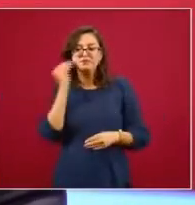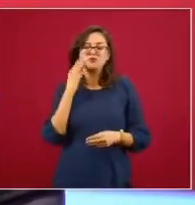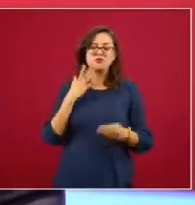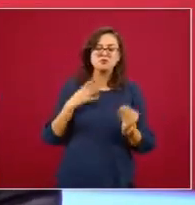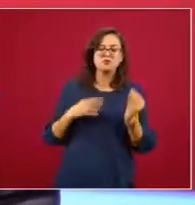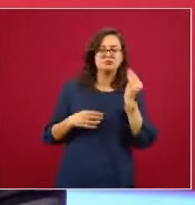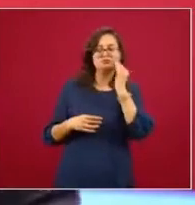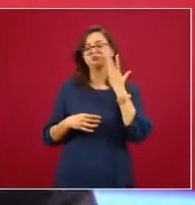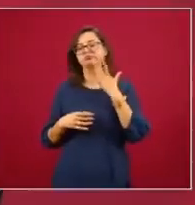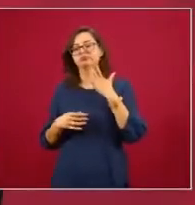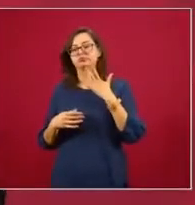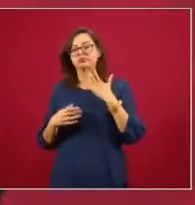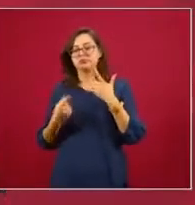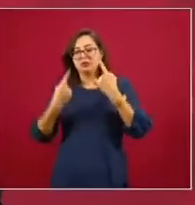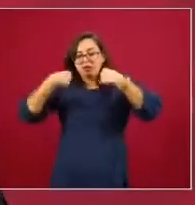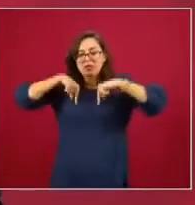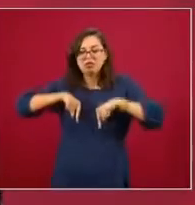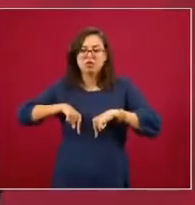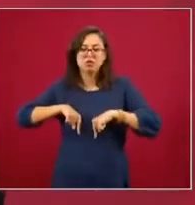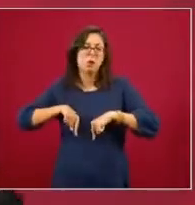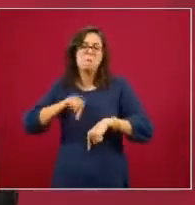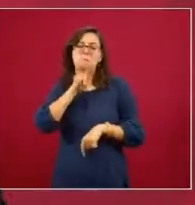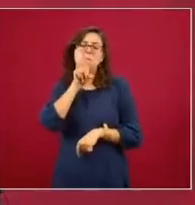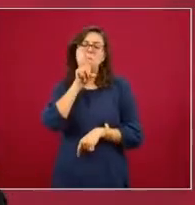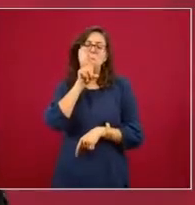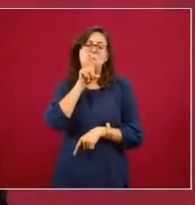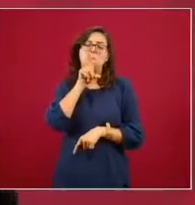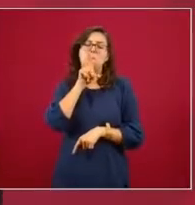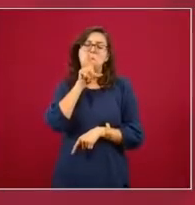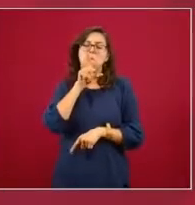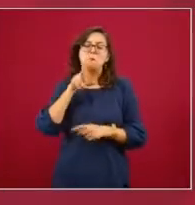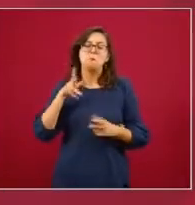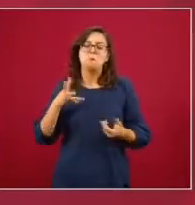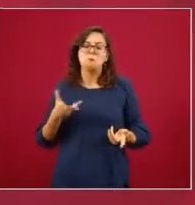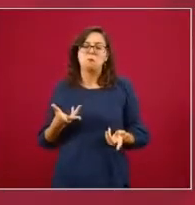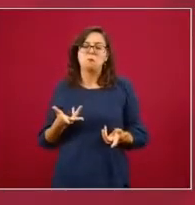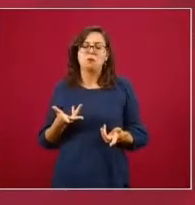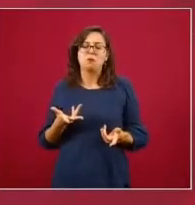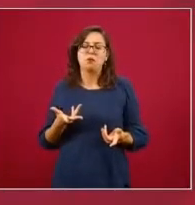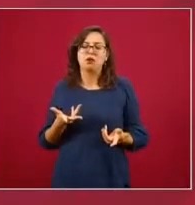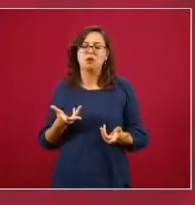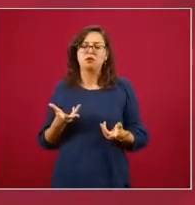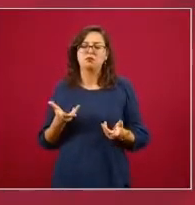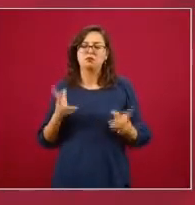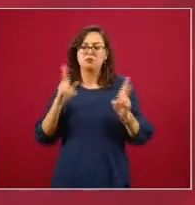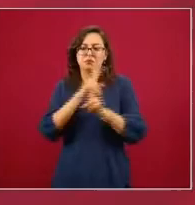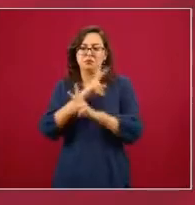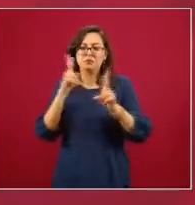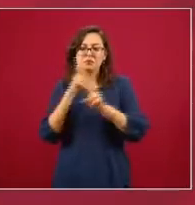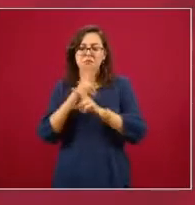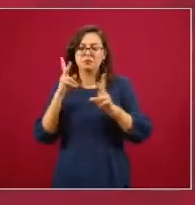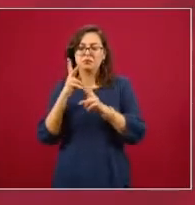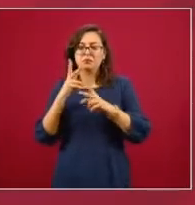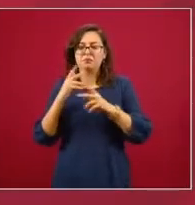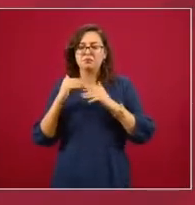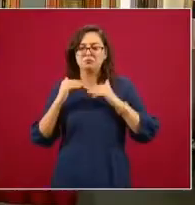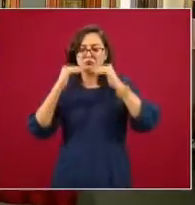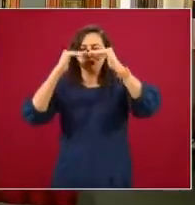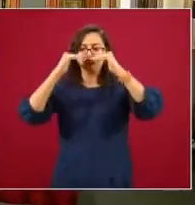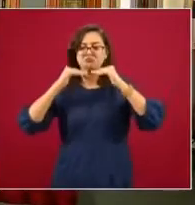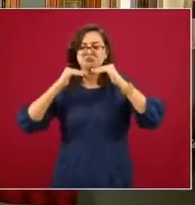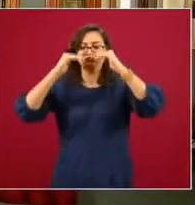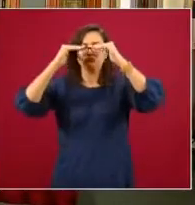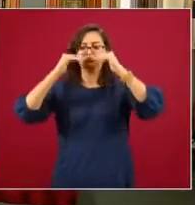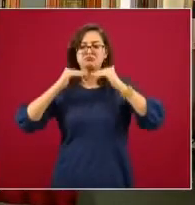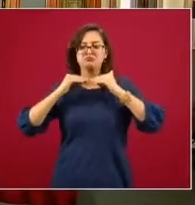tamaño que no viajan hasta los segmentos más pequeños del árbol respiratorio y que podrían tener con mayor